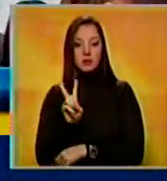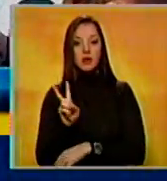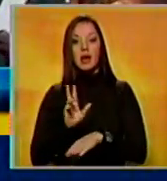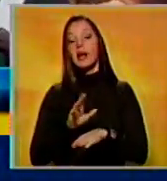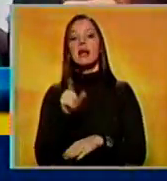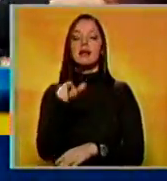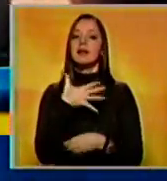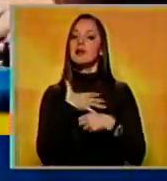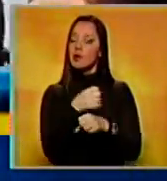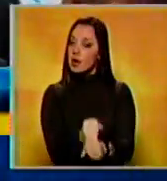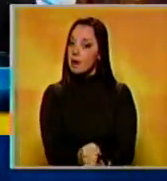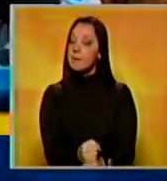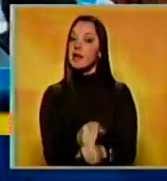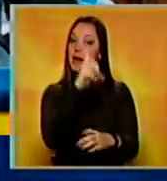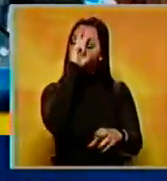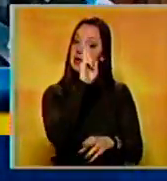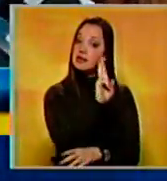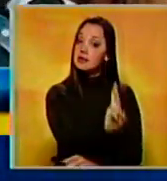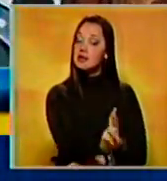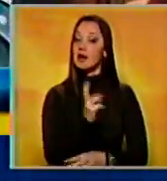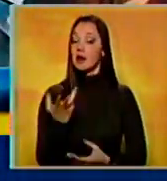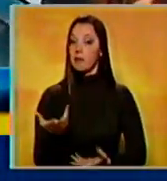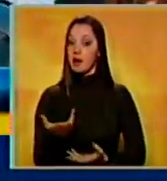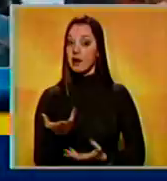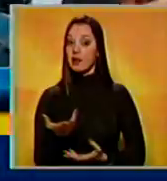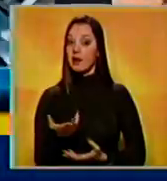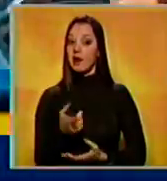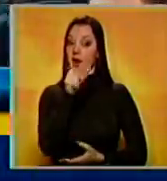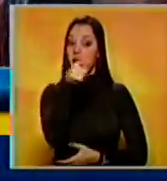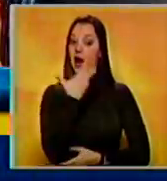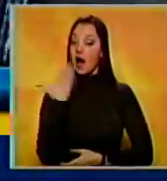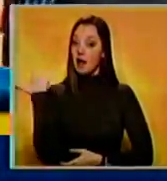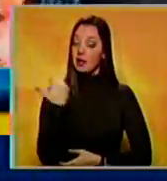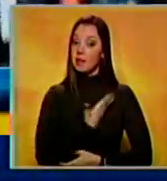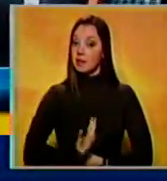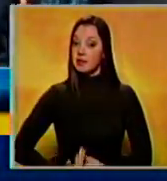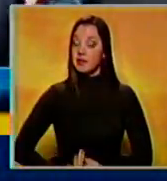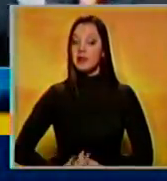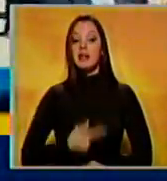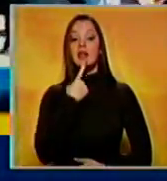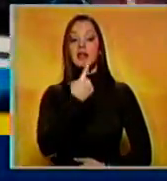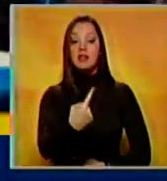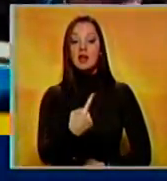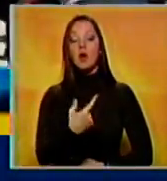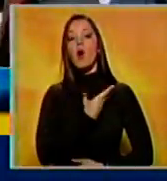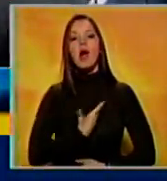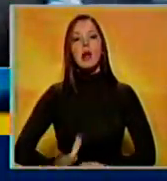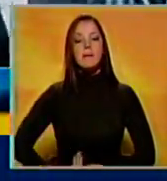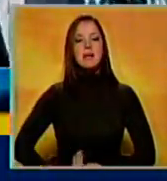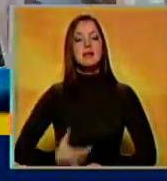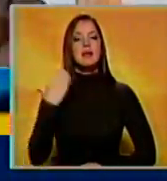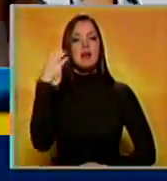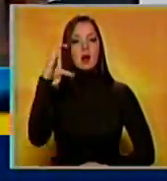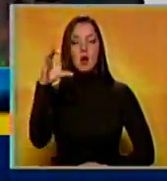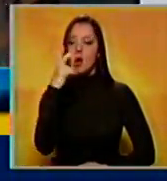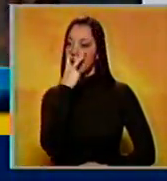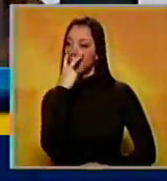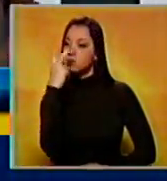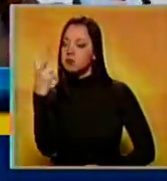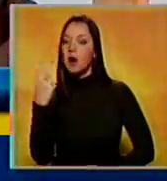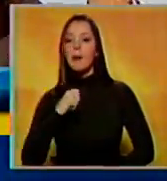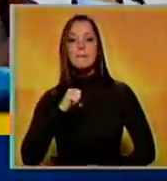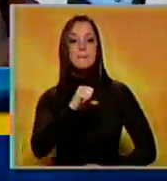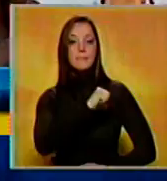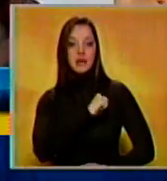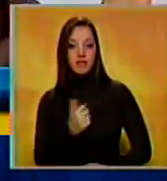esperan que reciba el trato digno que reviste su investidura destacaron que pastrana realizó una visita de carácter privado a Venezuela